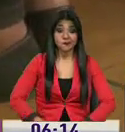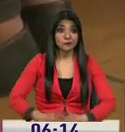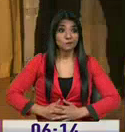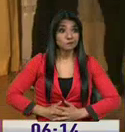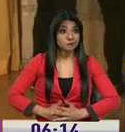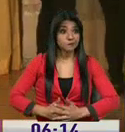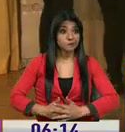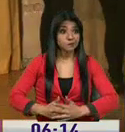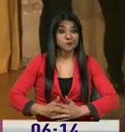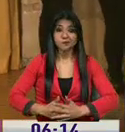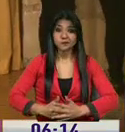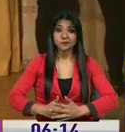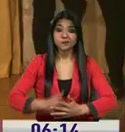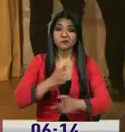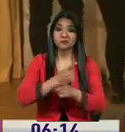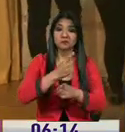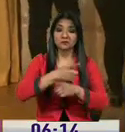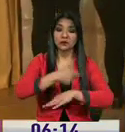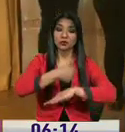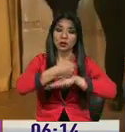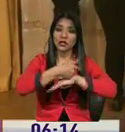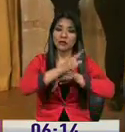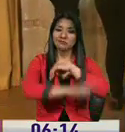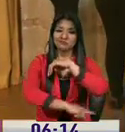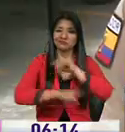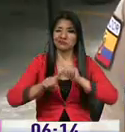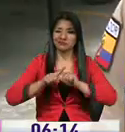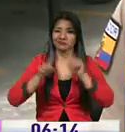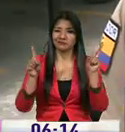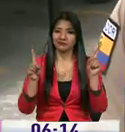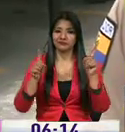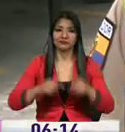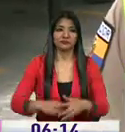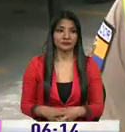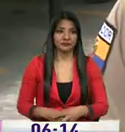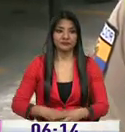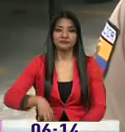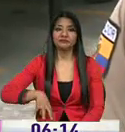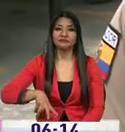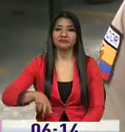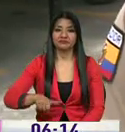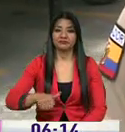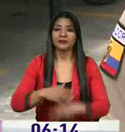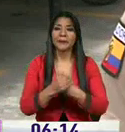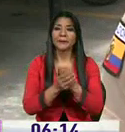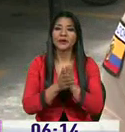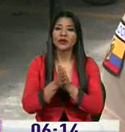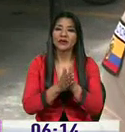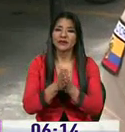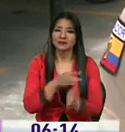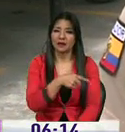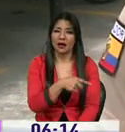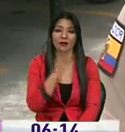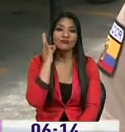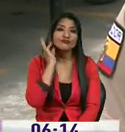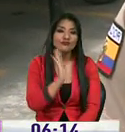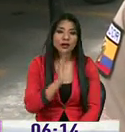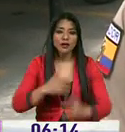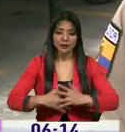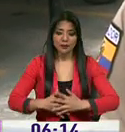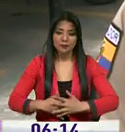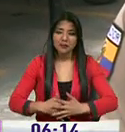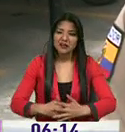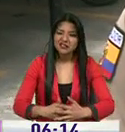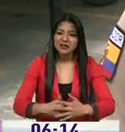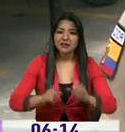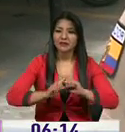lo que las autoridades deberán dictar medidas cautelares. Amigos del ajeno acuden a ese tipo de